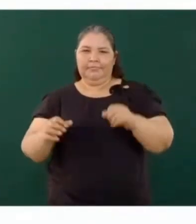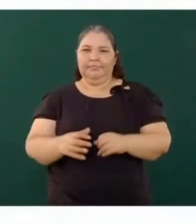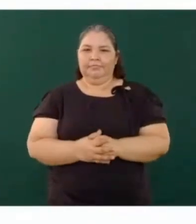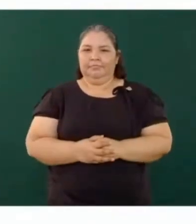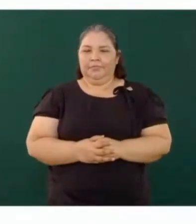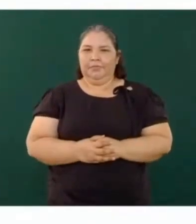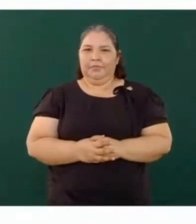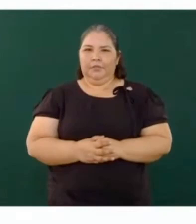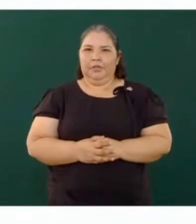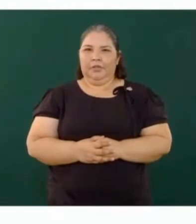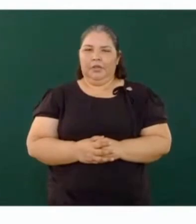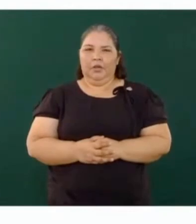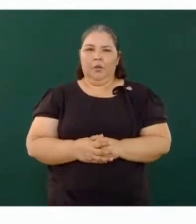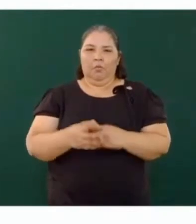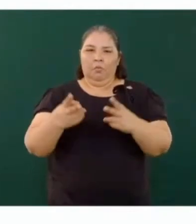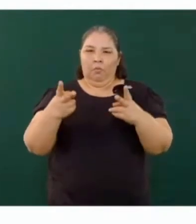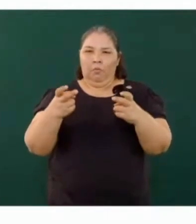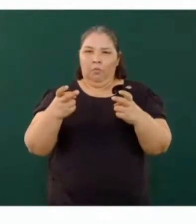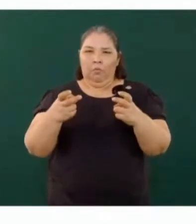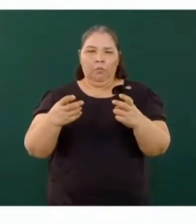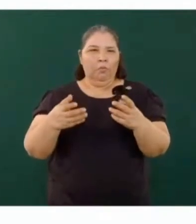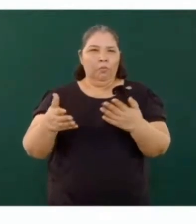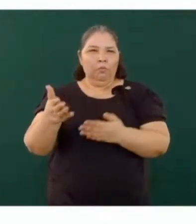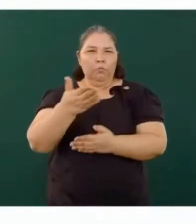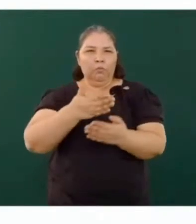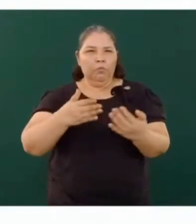Y en robo general, a ver,